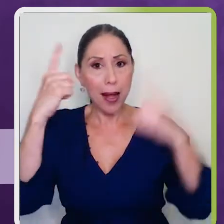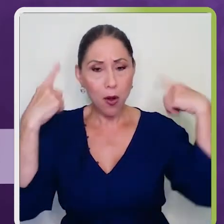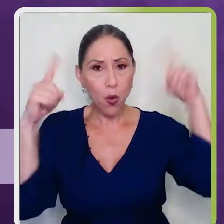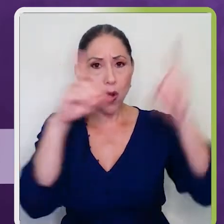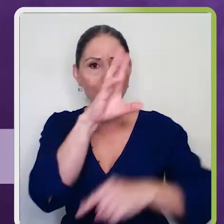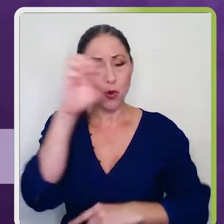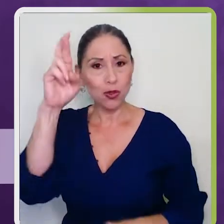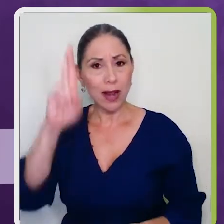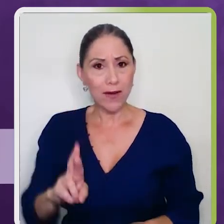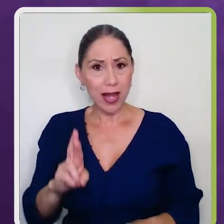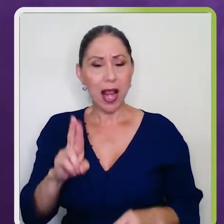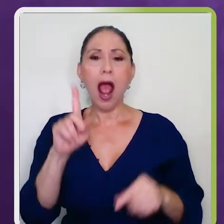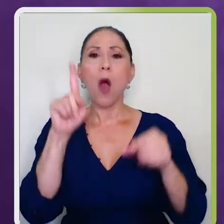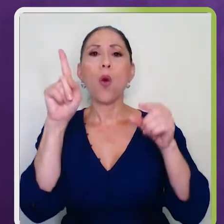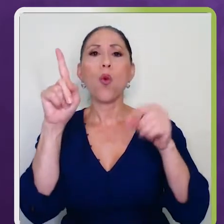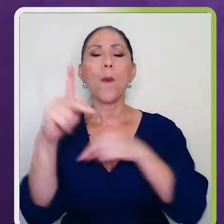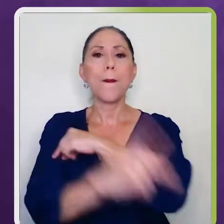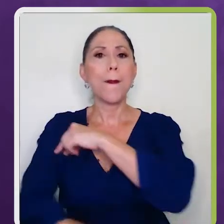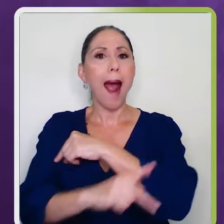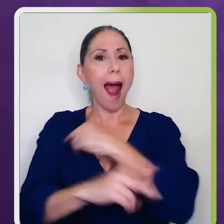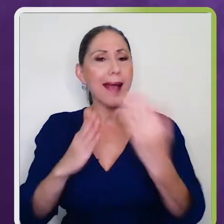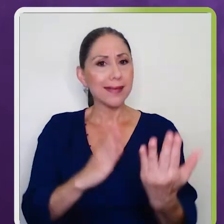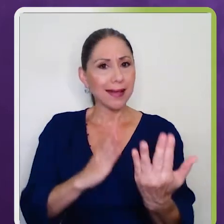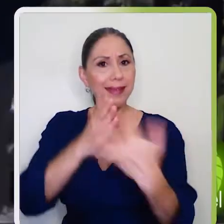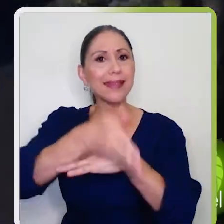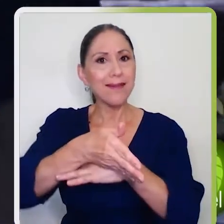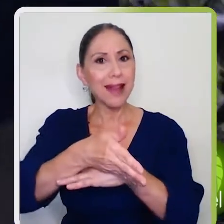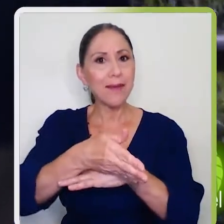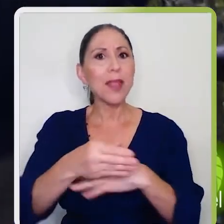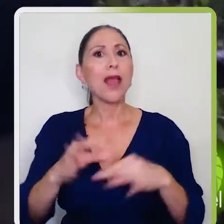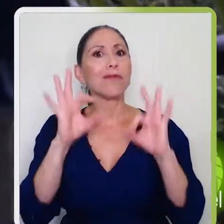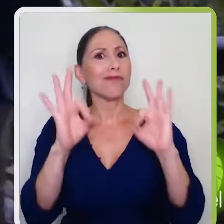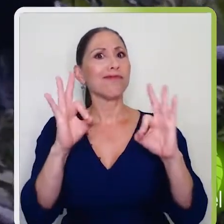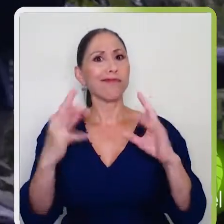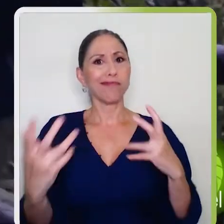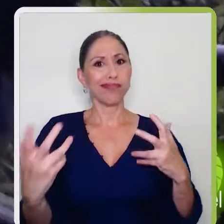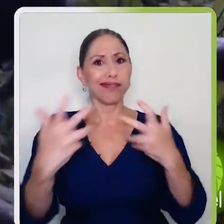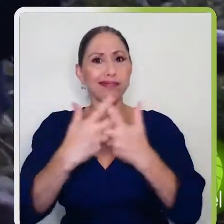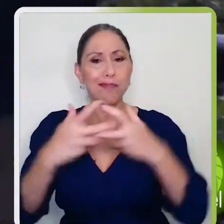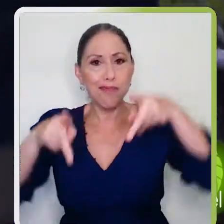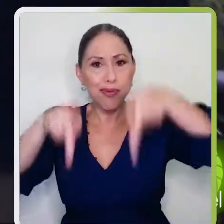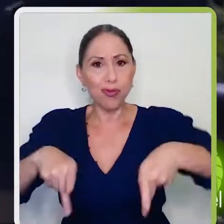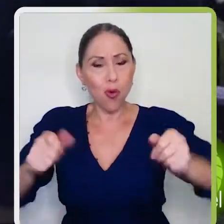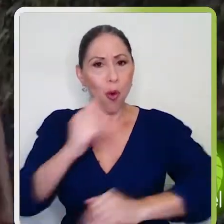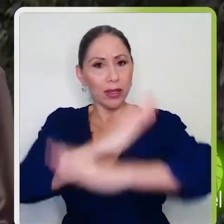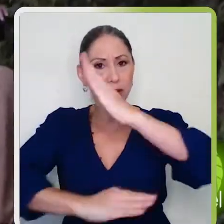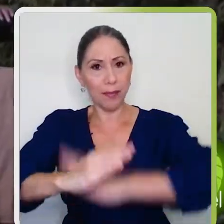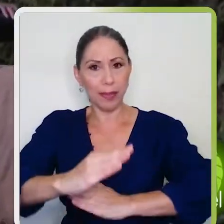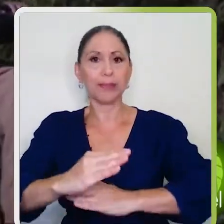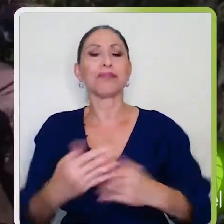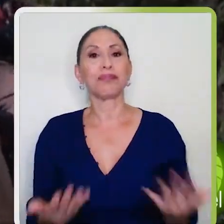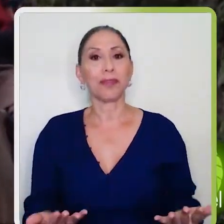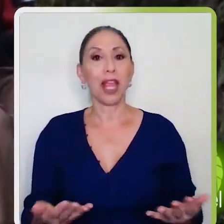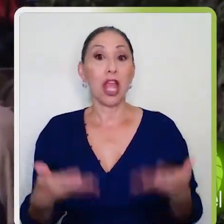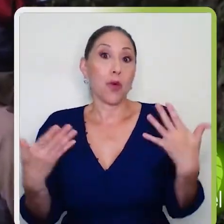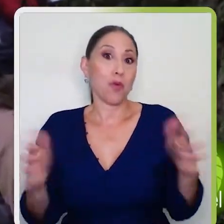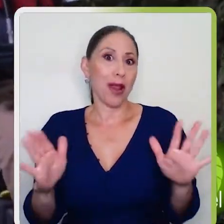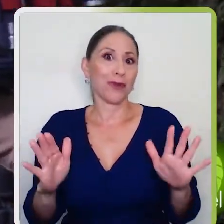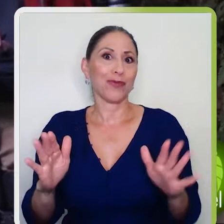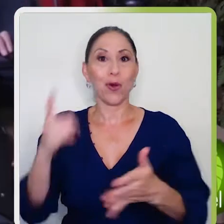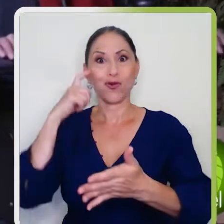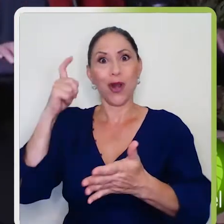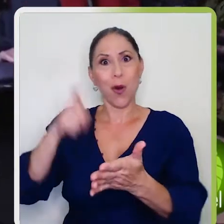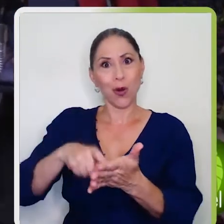Rica sea cada vez un destino más accesible y más amigable para personas con discapacidad. Y pues bueno,